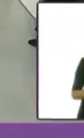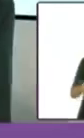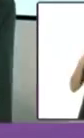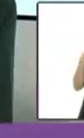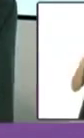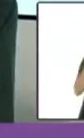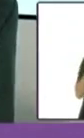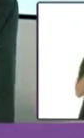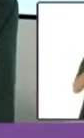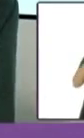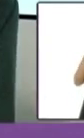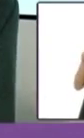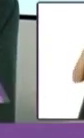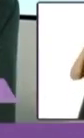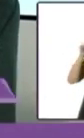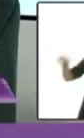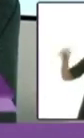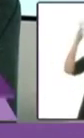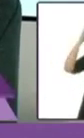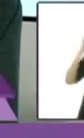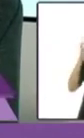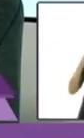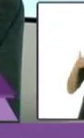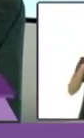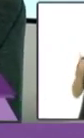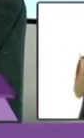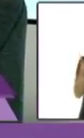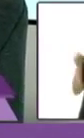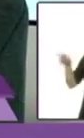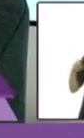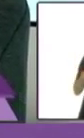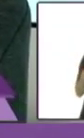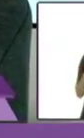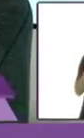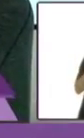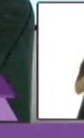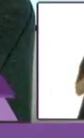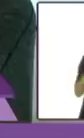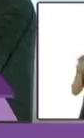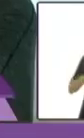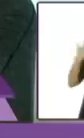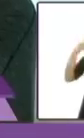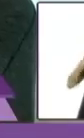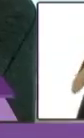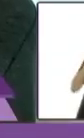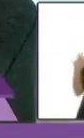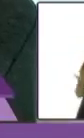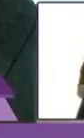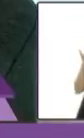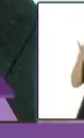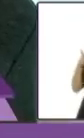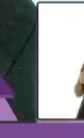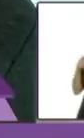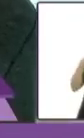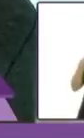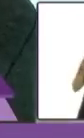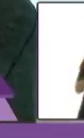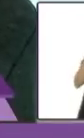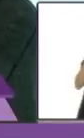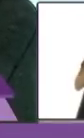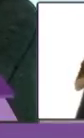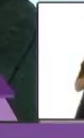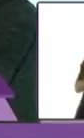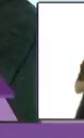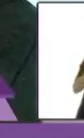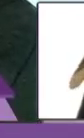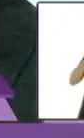los que llegaron a abrir este mercado en la Ciudad de México, sobre todo en la delegación Cuauhtémoc, y pues quizá es parte